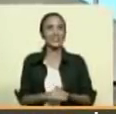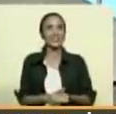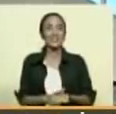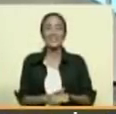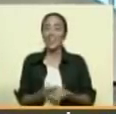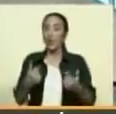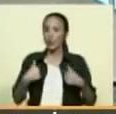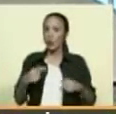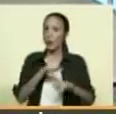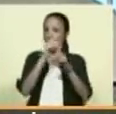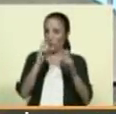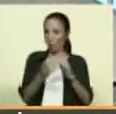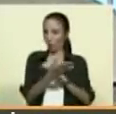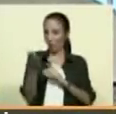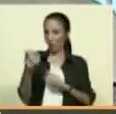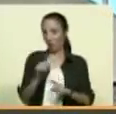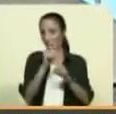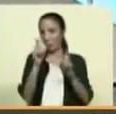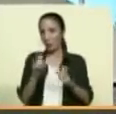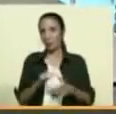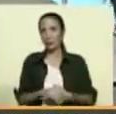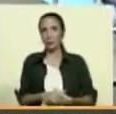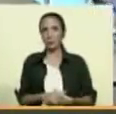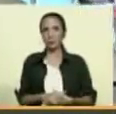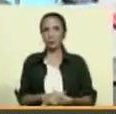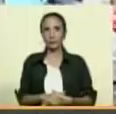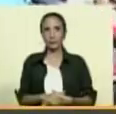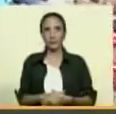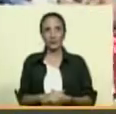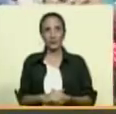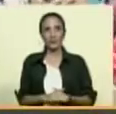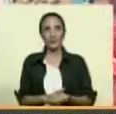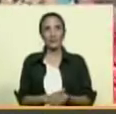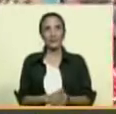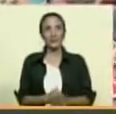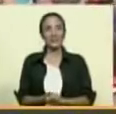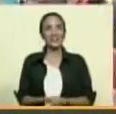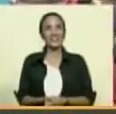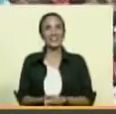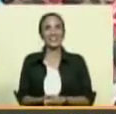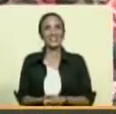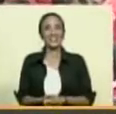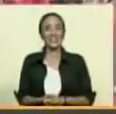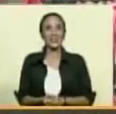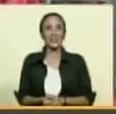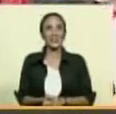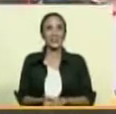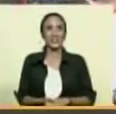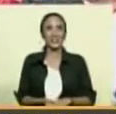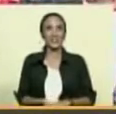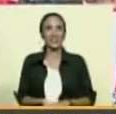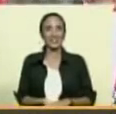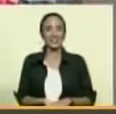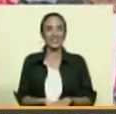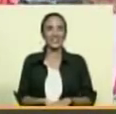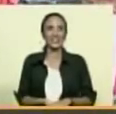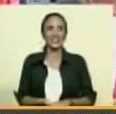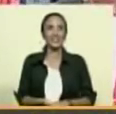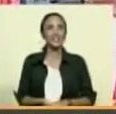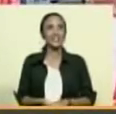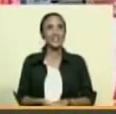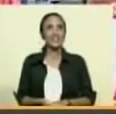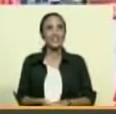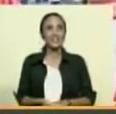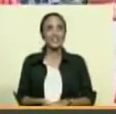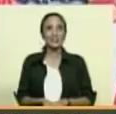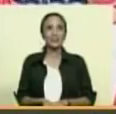yo me pregunto, en todas partes que voy, le pregunto allá, al